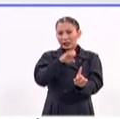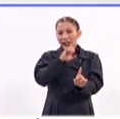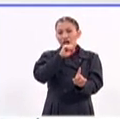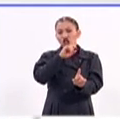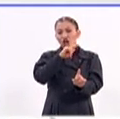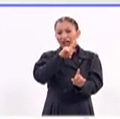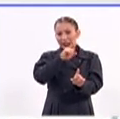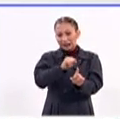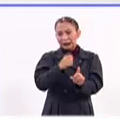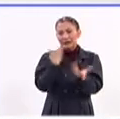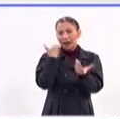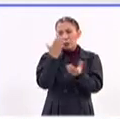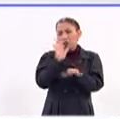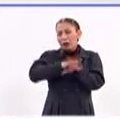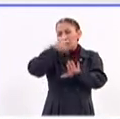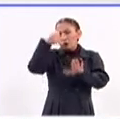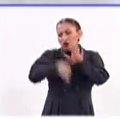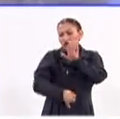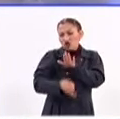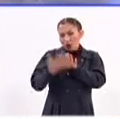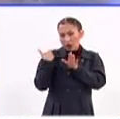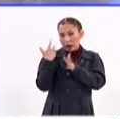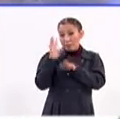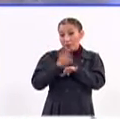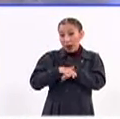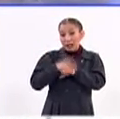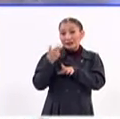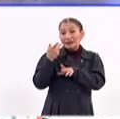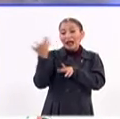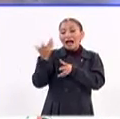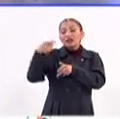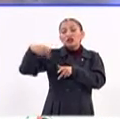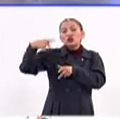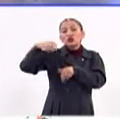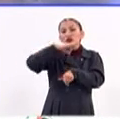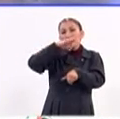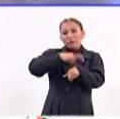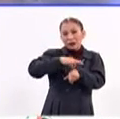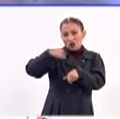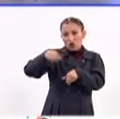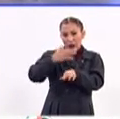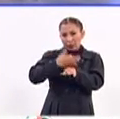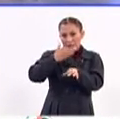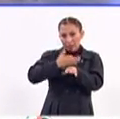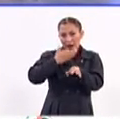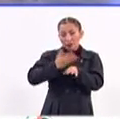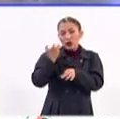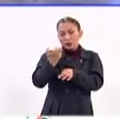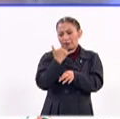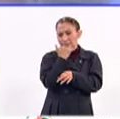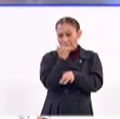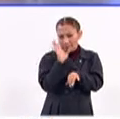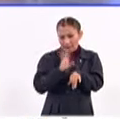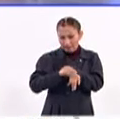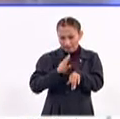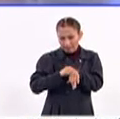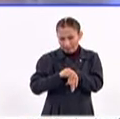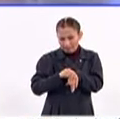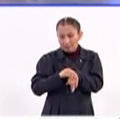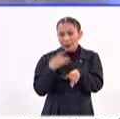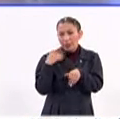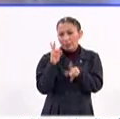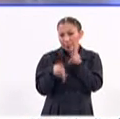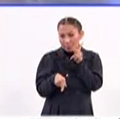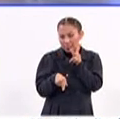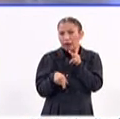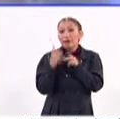Solís Ramírez, queremos platicar más a fondo y sobre todo de lo que hacen ahí en Chapingo en estos momentos, y para eso le pedimos por favor que nos